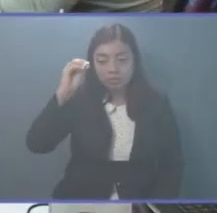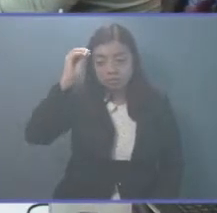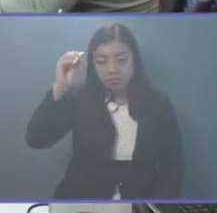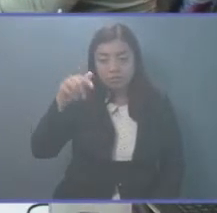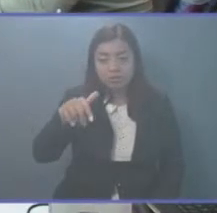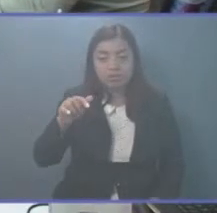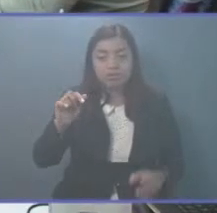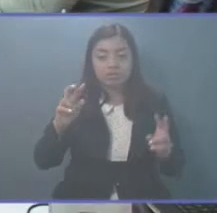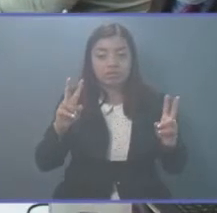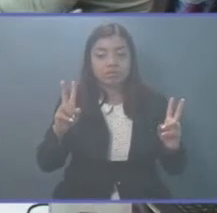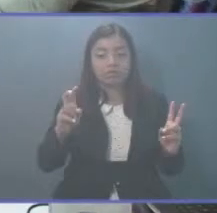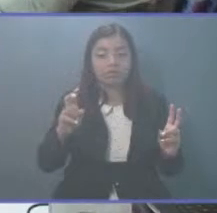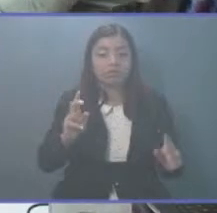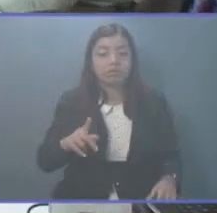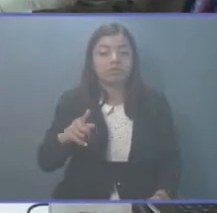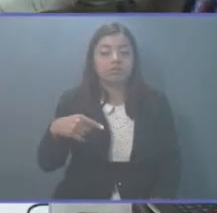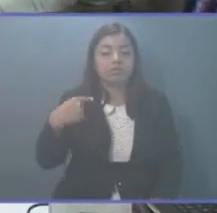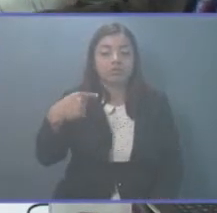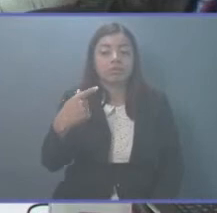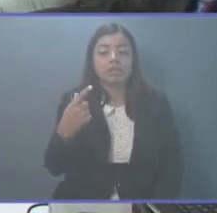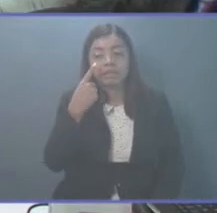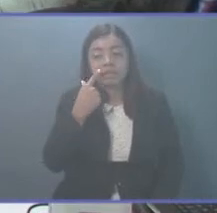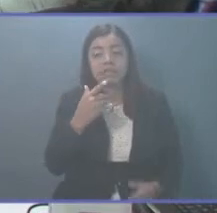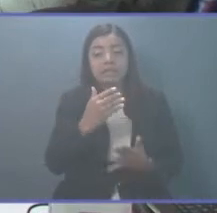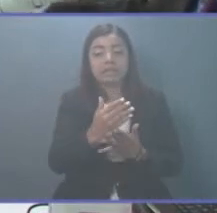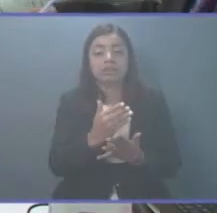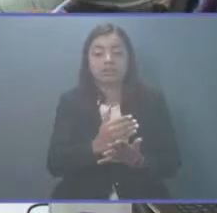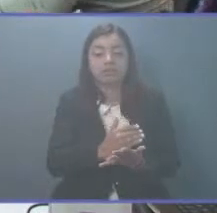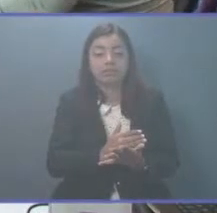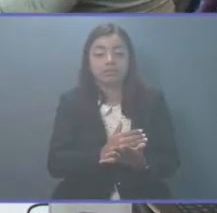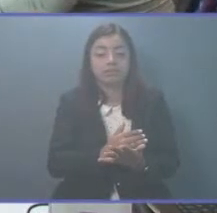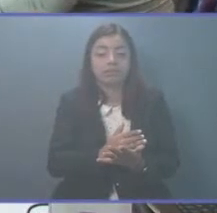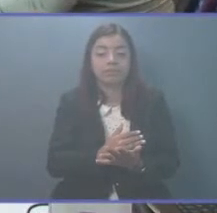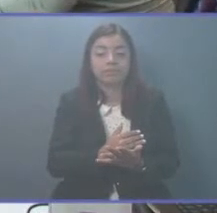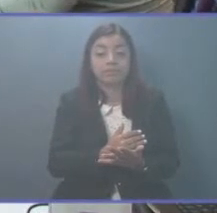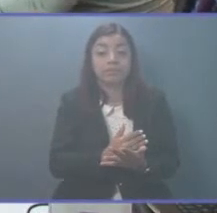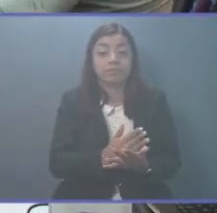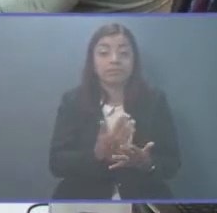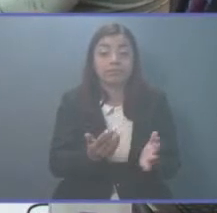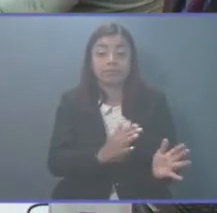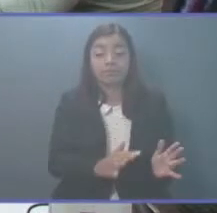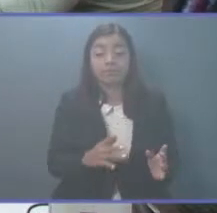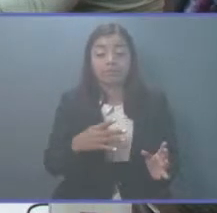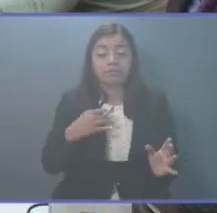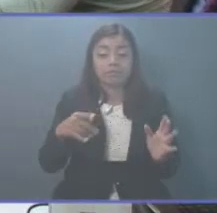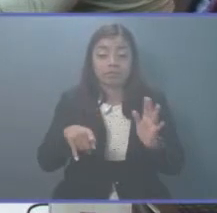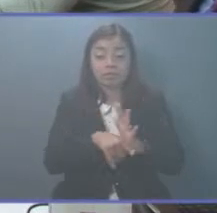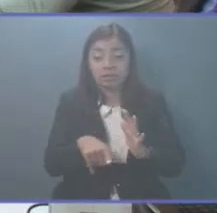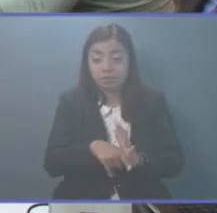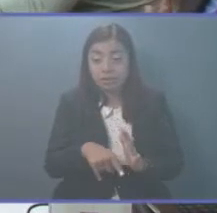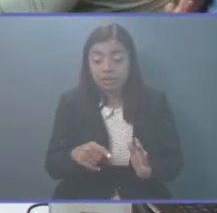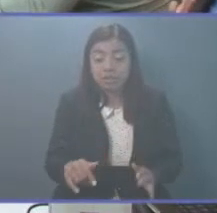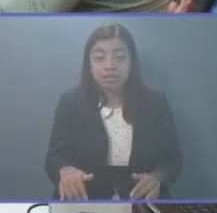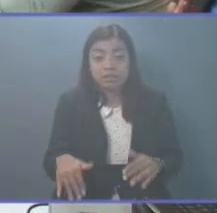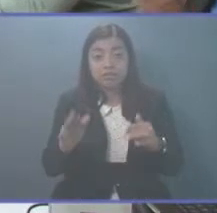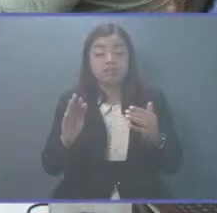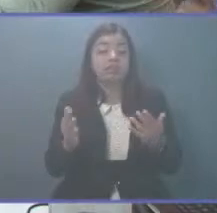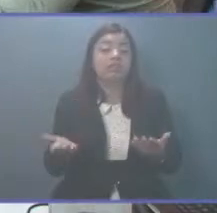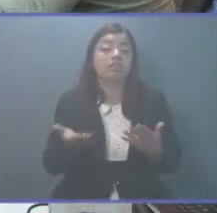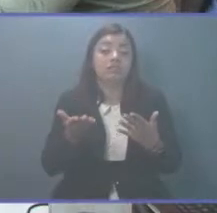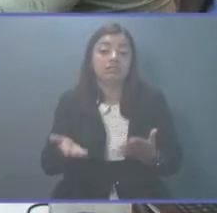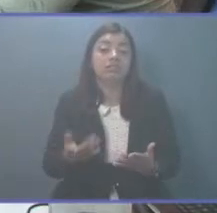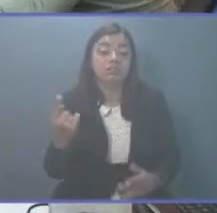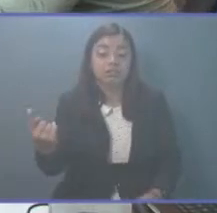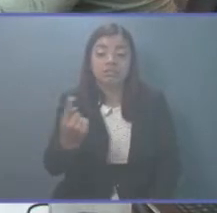estos temas siempre se da, en la práctica se da bastante, que los van a amenazar, que los van a ahuyentar y